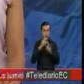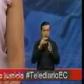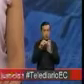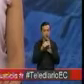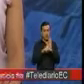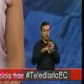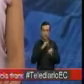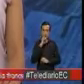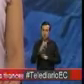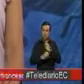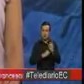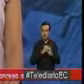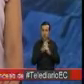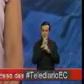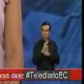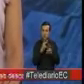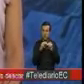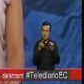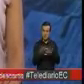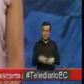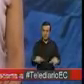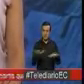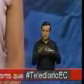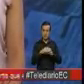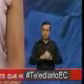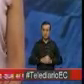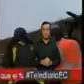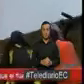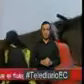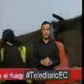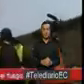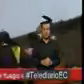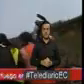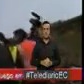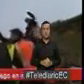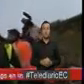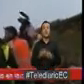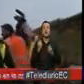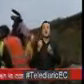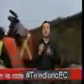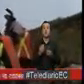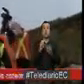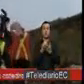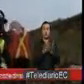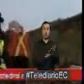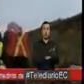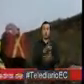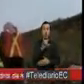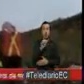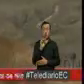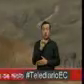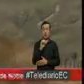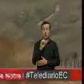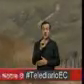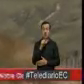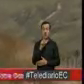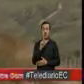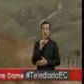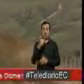estándares internacionales de protección medioambiental. La inversión para el proyecto minero Loma Larga viene desde